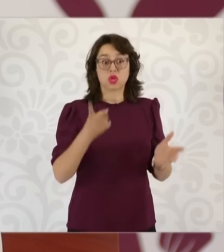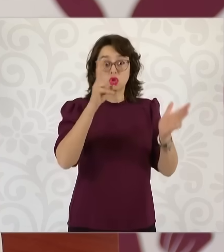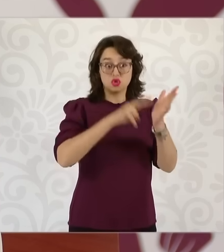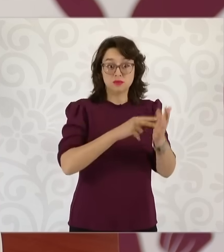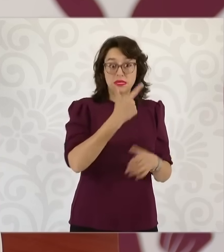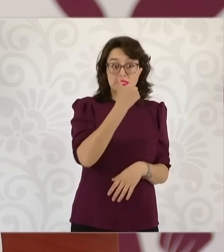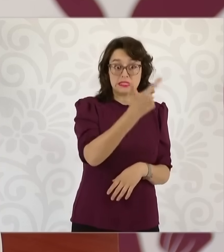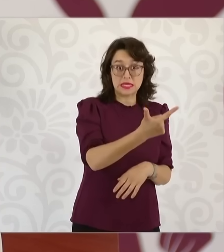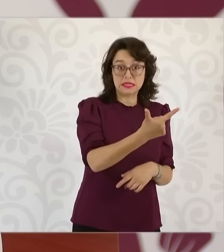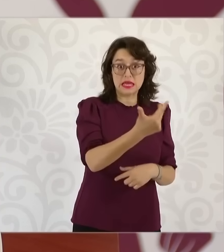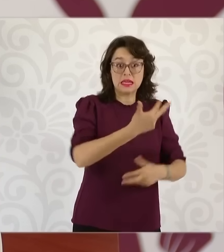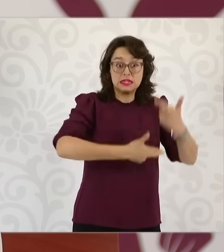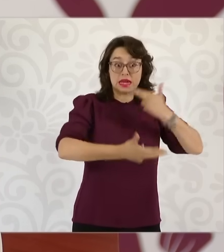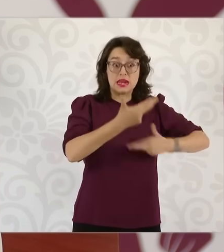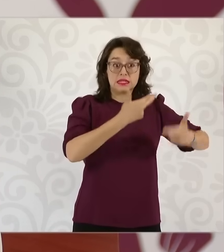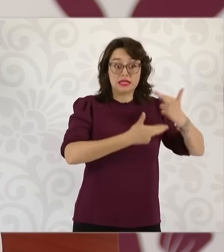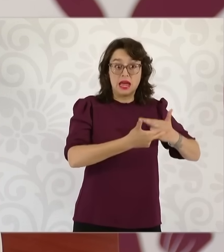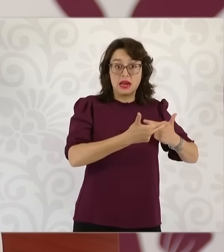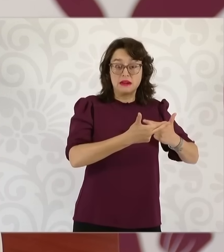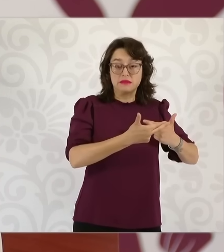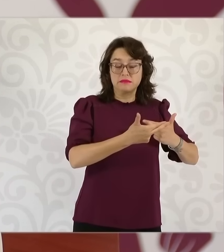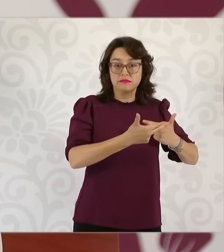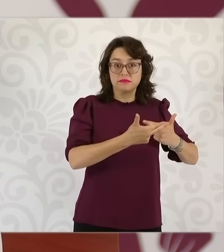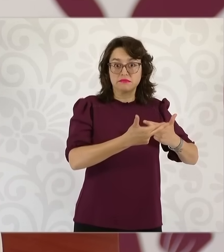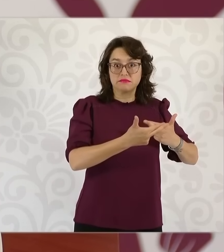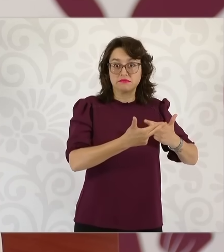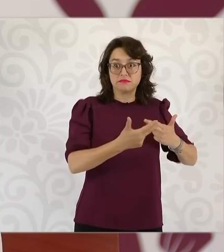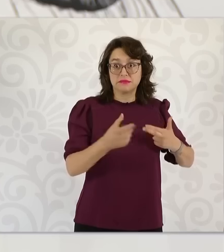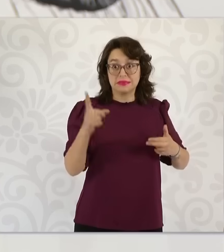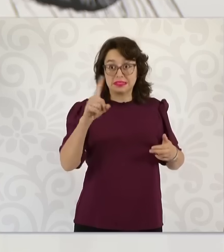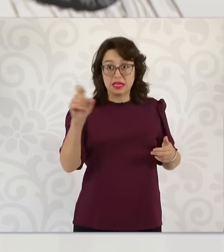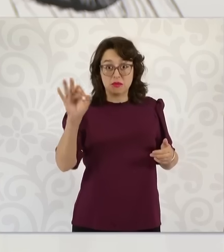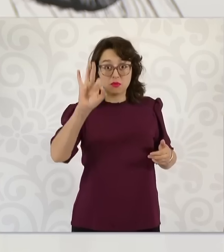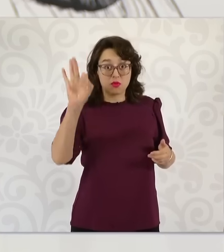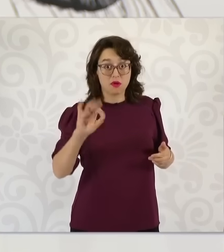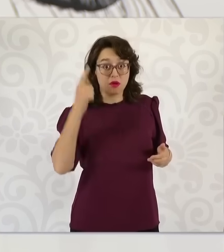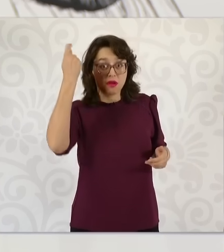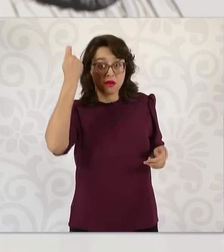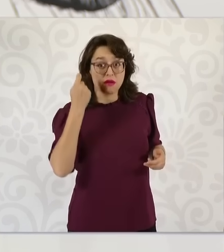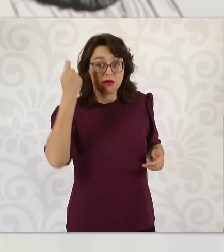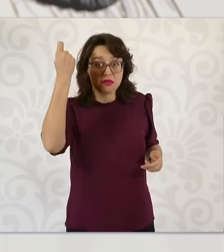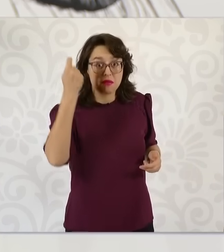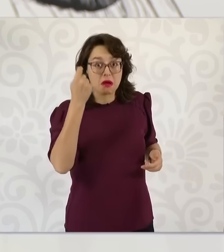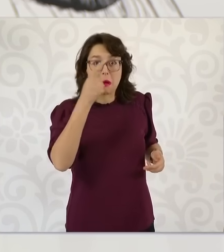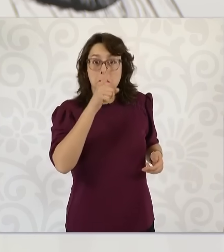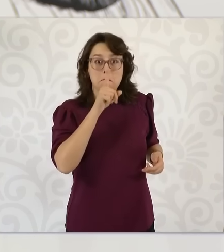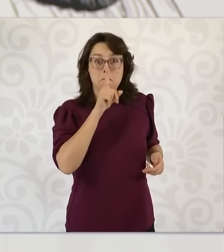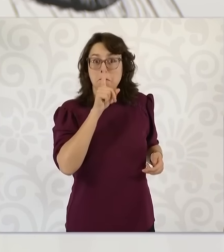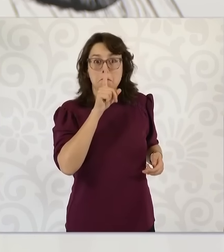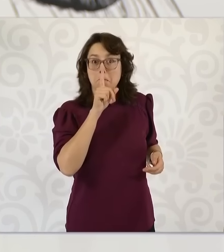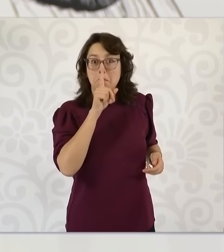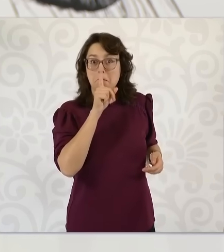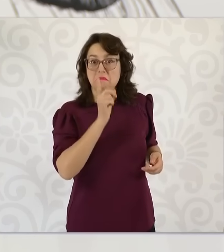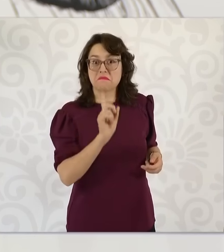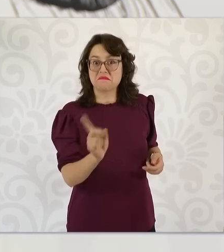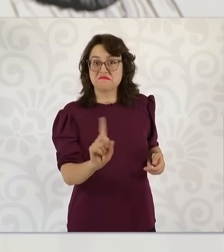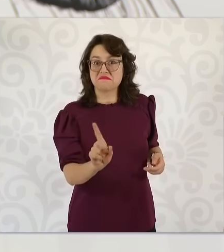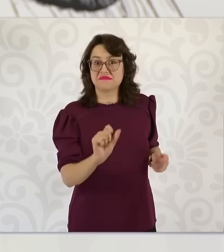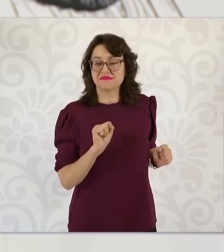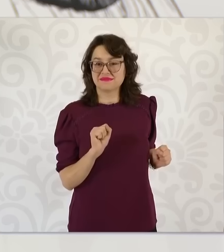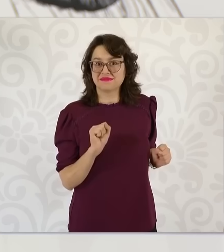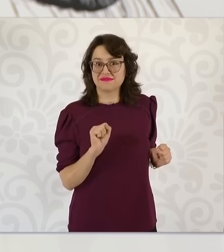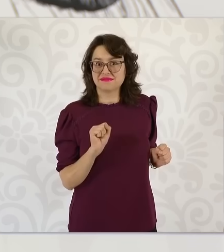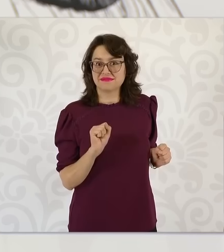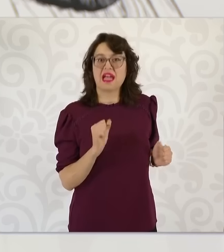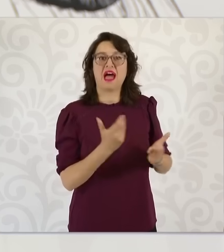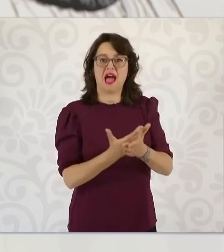2007. Eso es algo que previno el presidente López Obrador, que